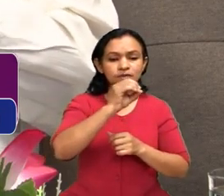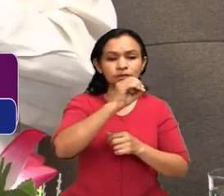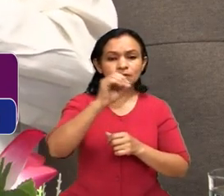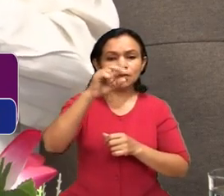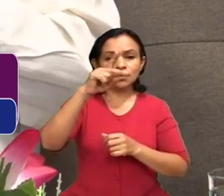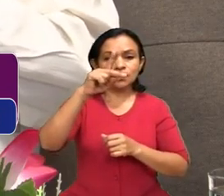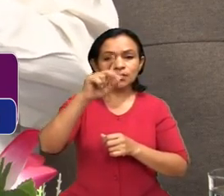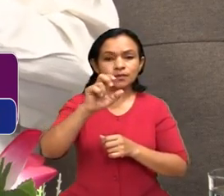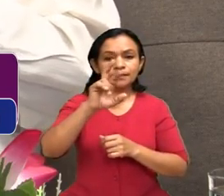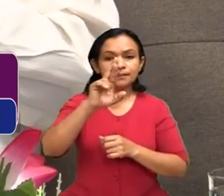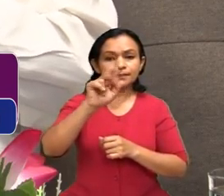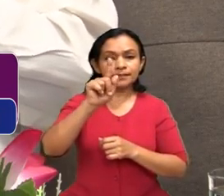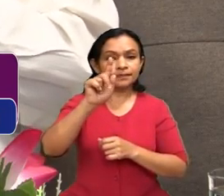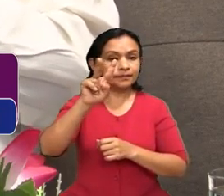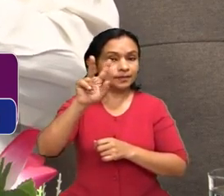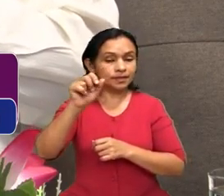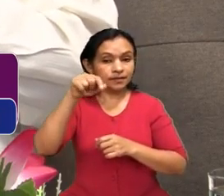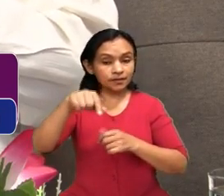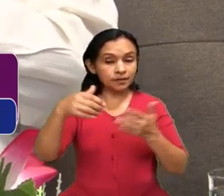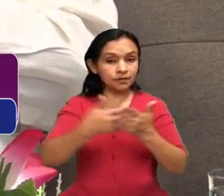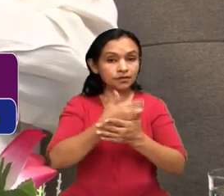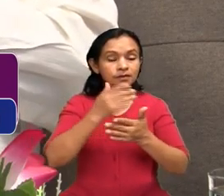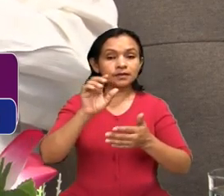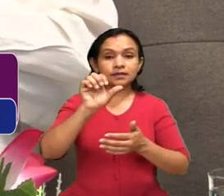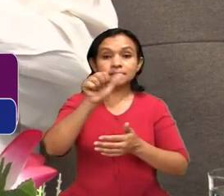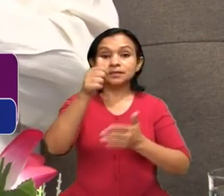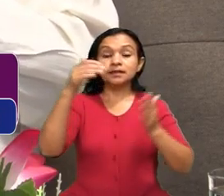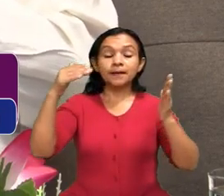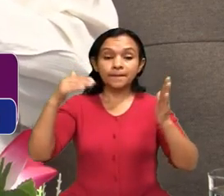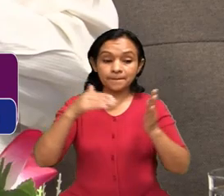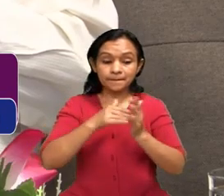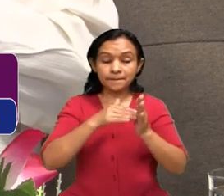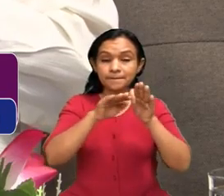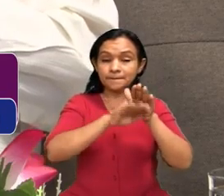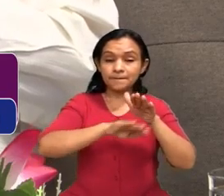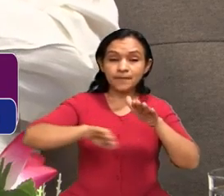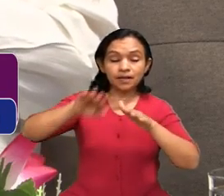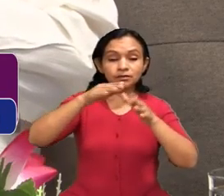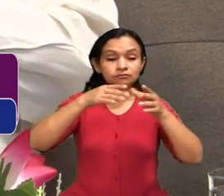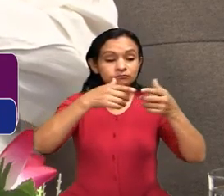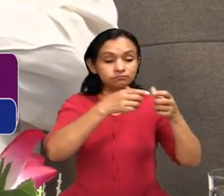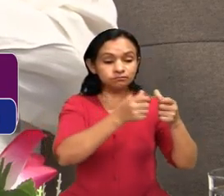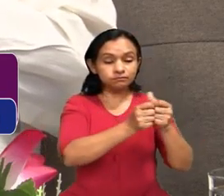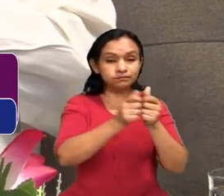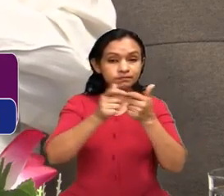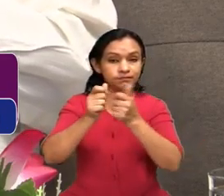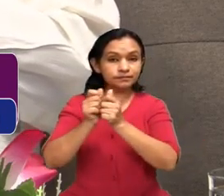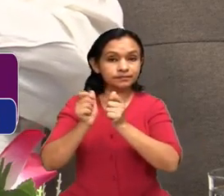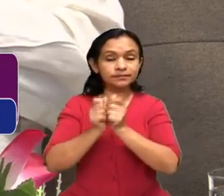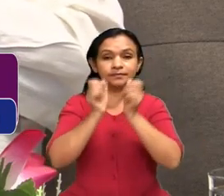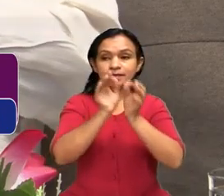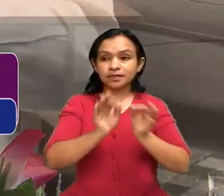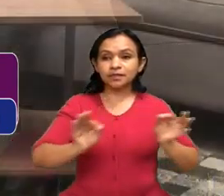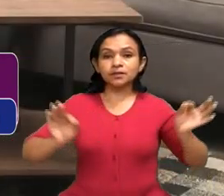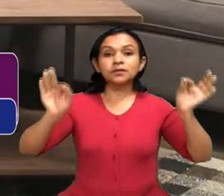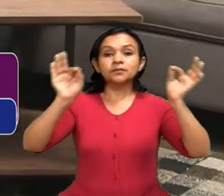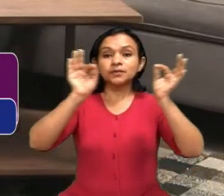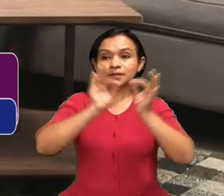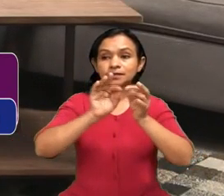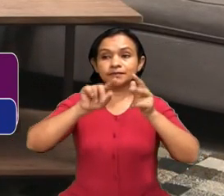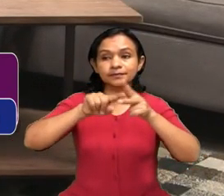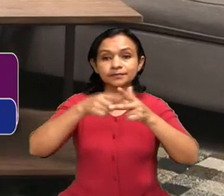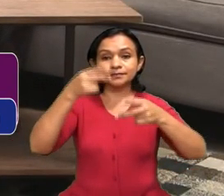Y hoy tenemos casi 6,000 cooperativas. Un número bastante importante a partir de